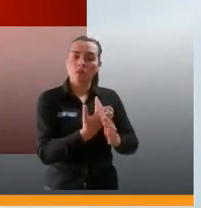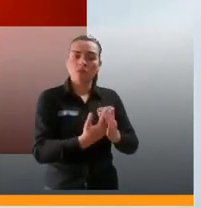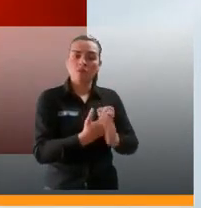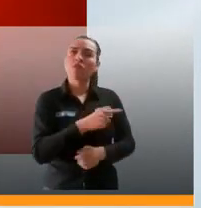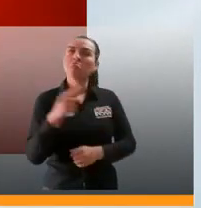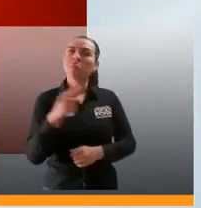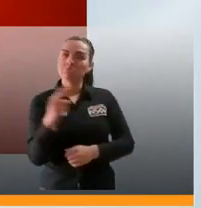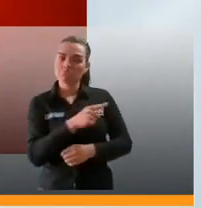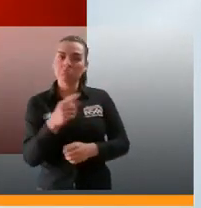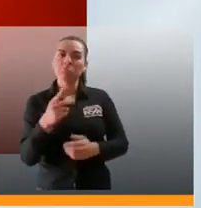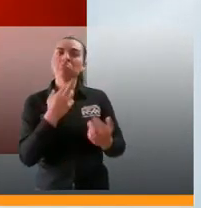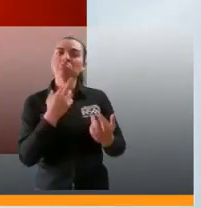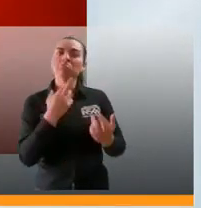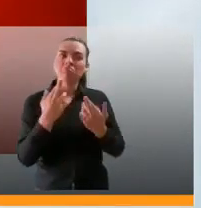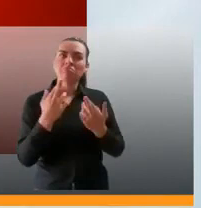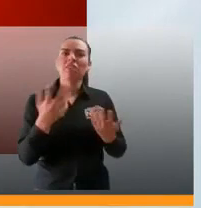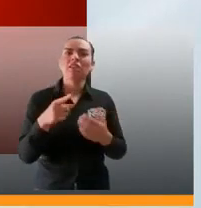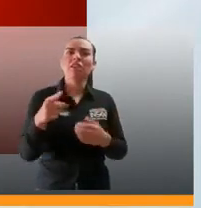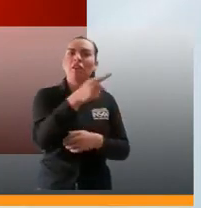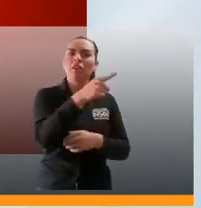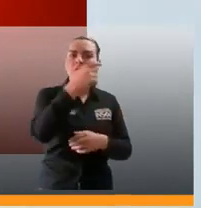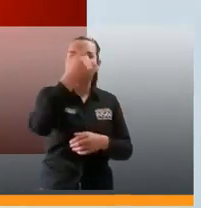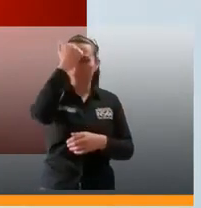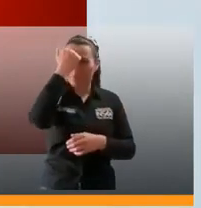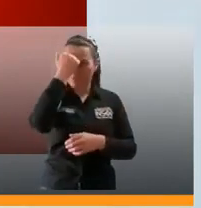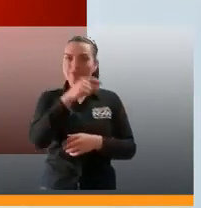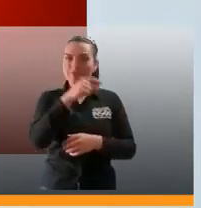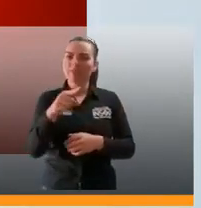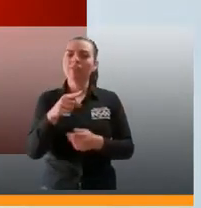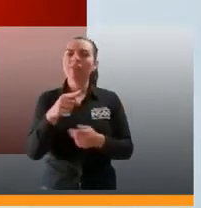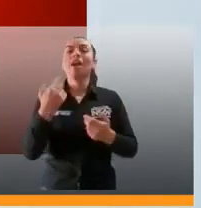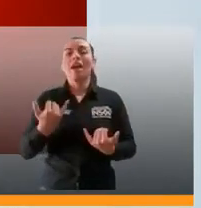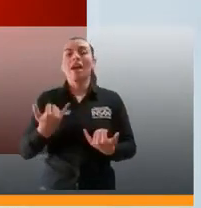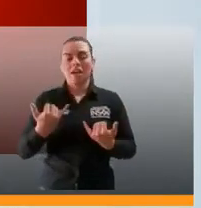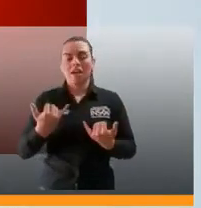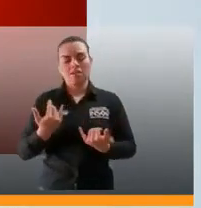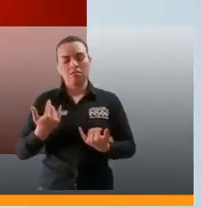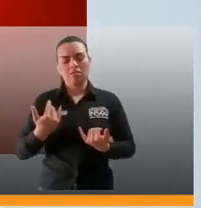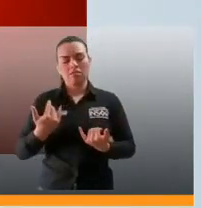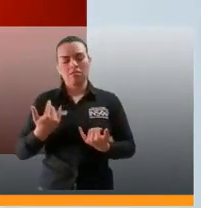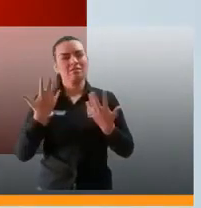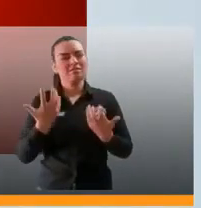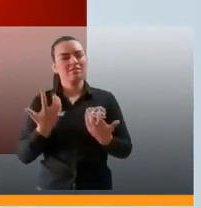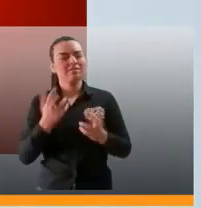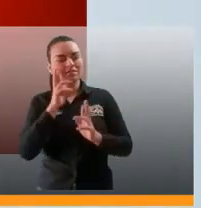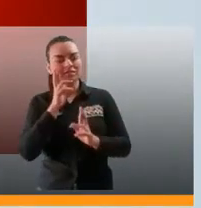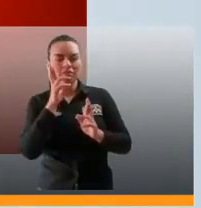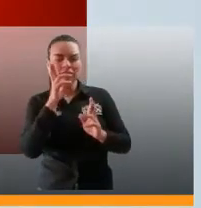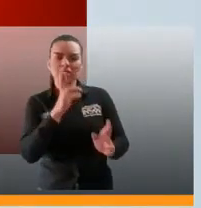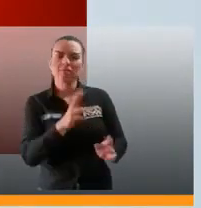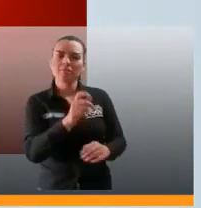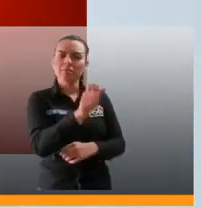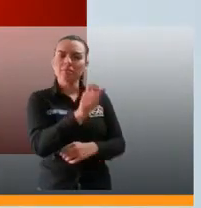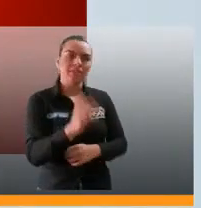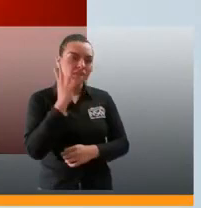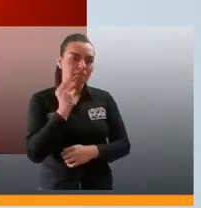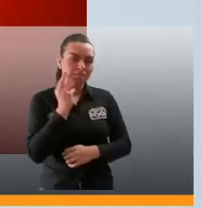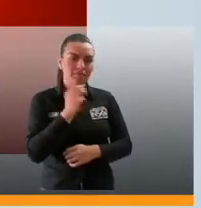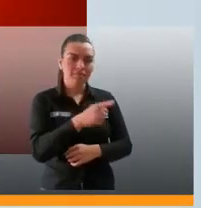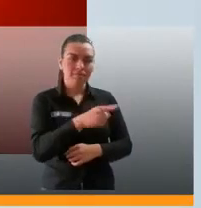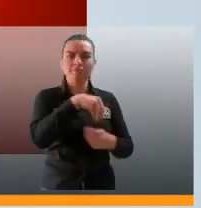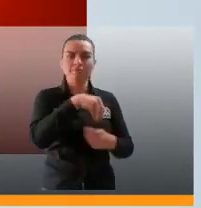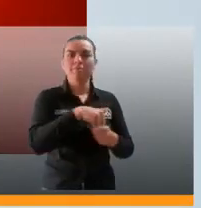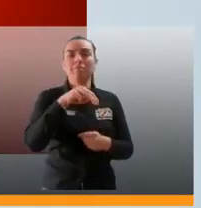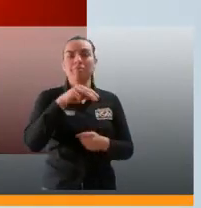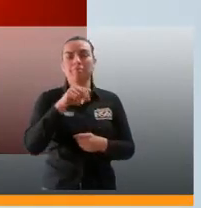entre profesores. Y acá queremos conocer la experiencia de Martín, que él, como representante del plan